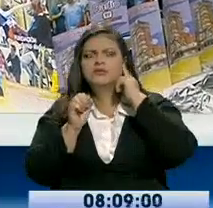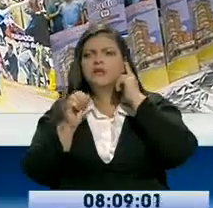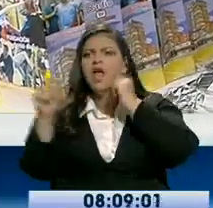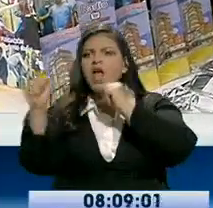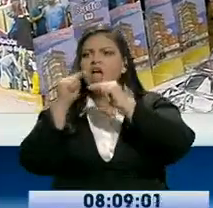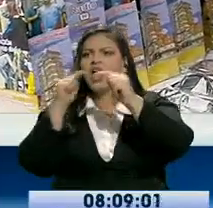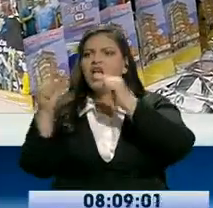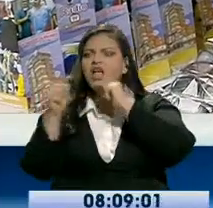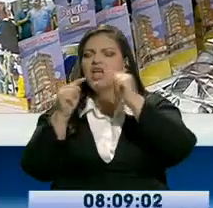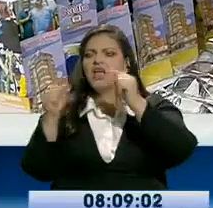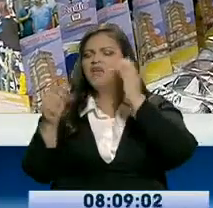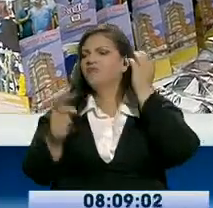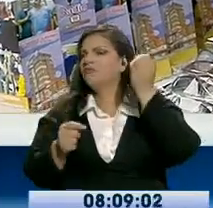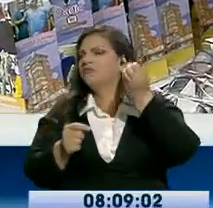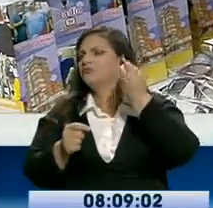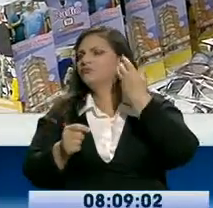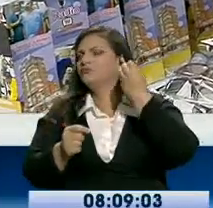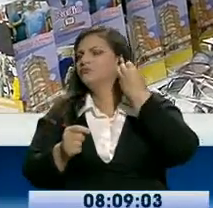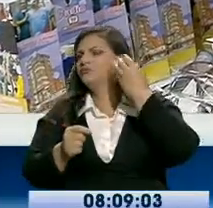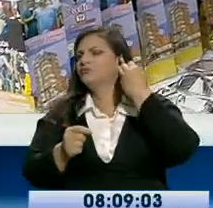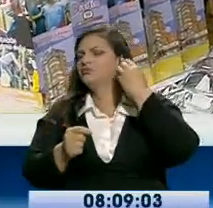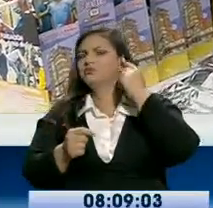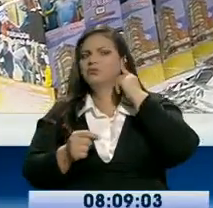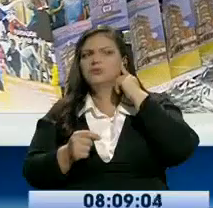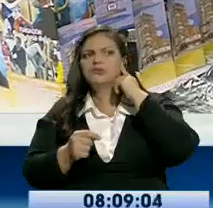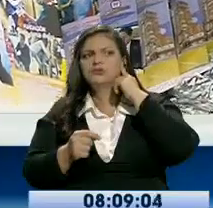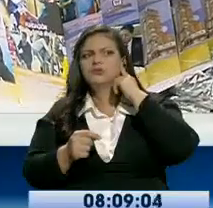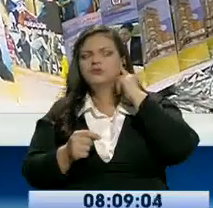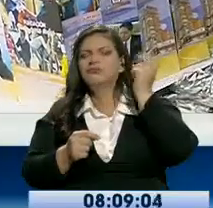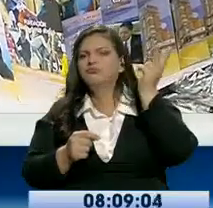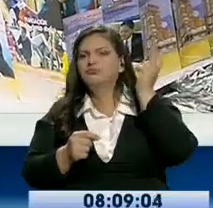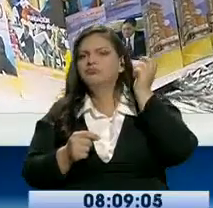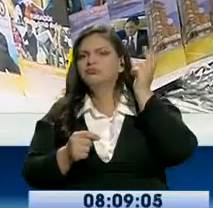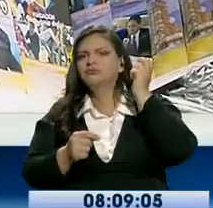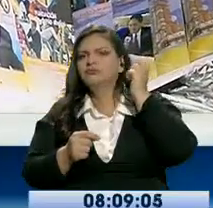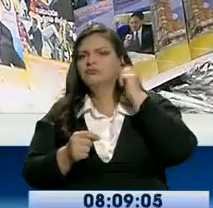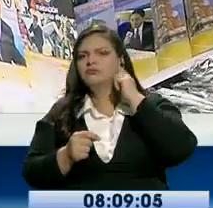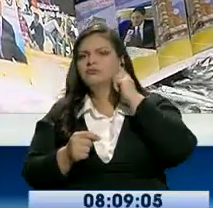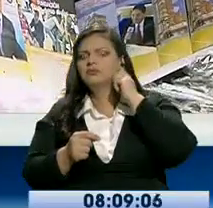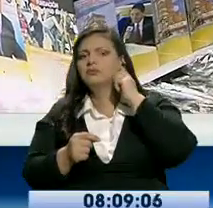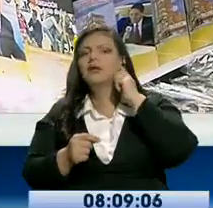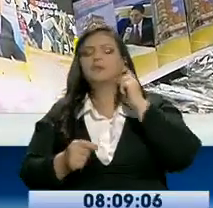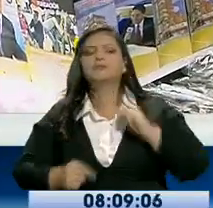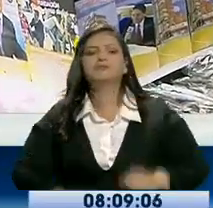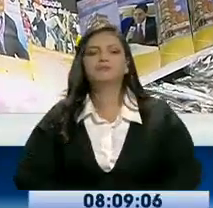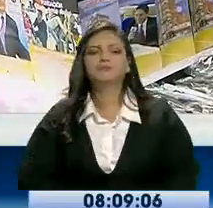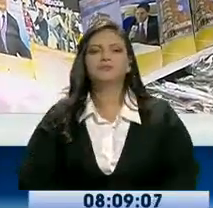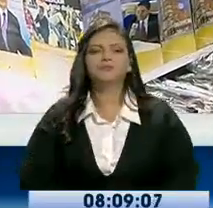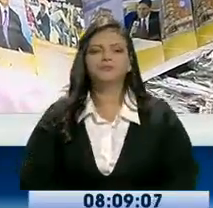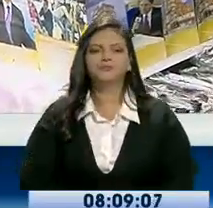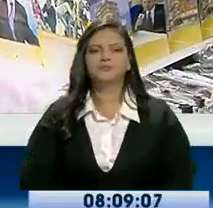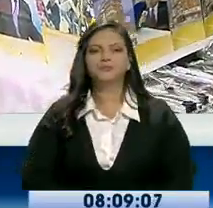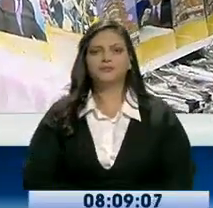escuchando por el apuntador, cualquier cosa me avisas. Entonces, le decía, ellas dicen,